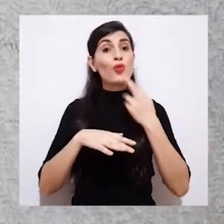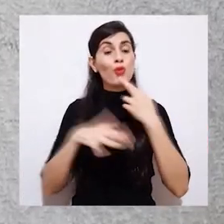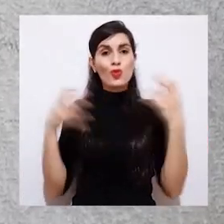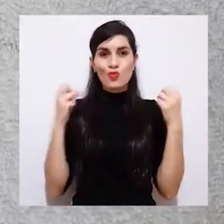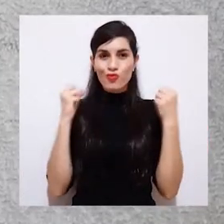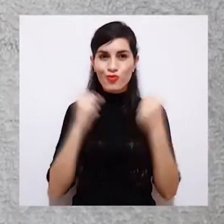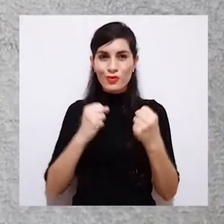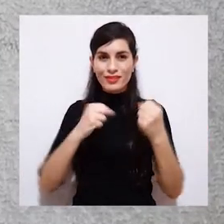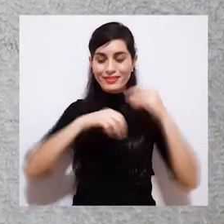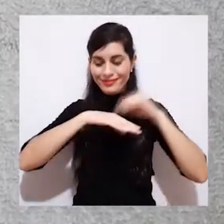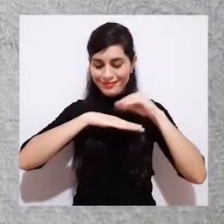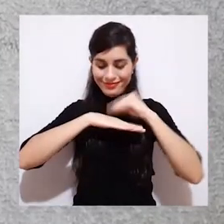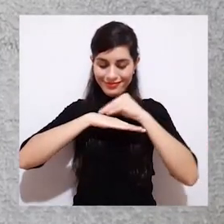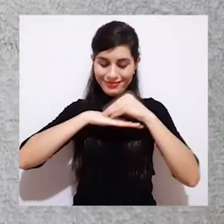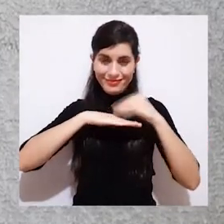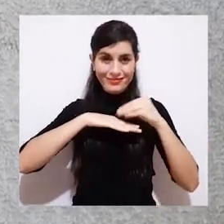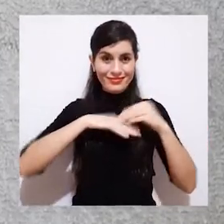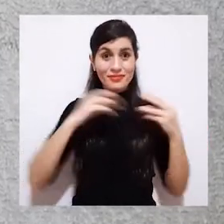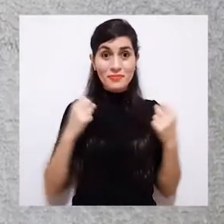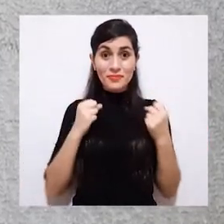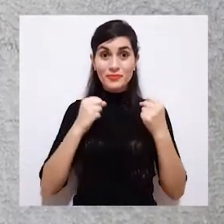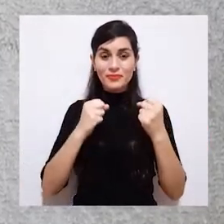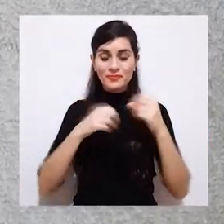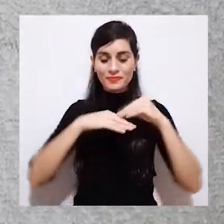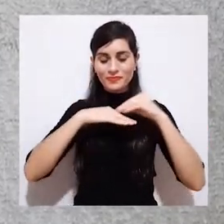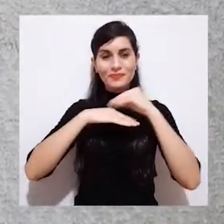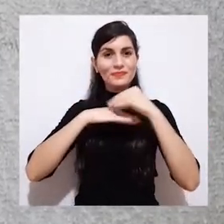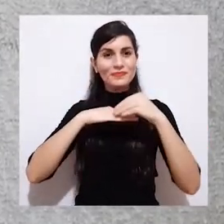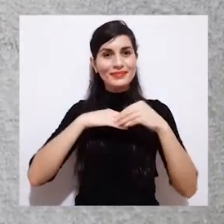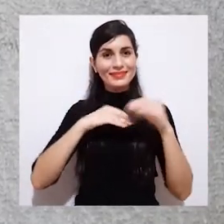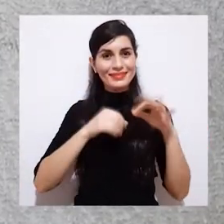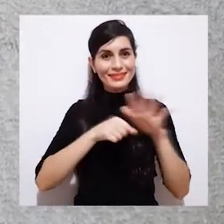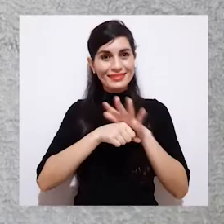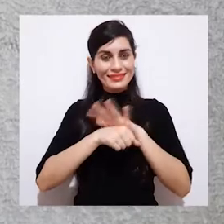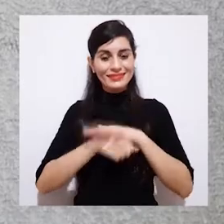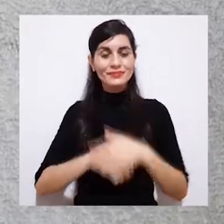oscuro, para ir creando toda esa dimensión.